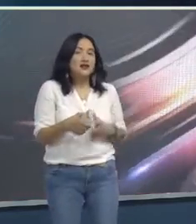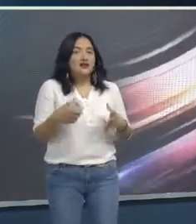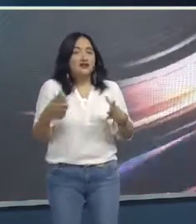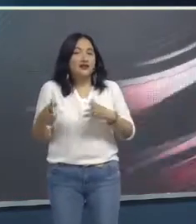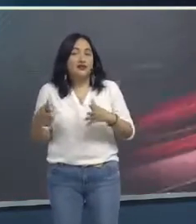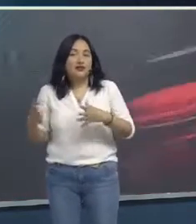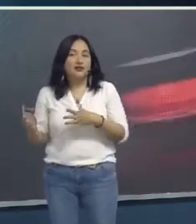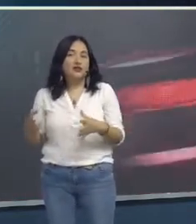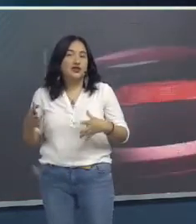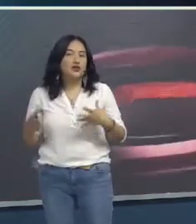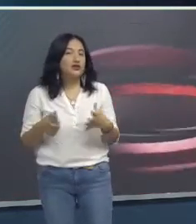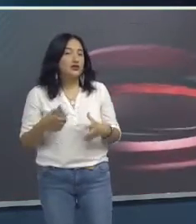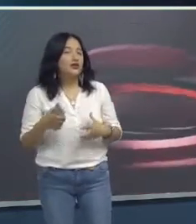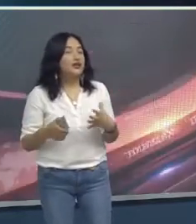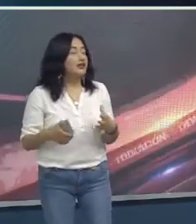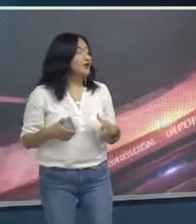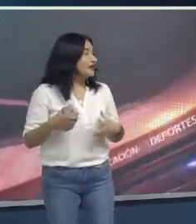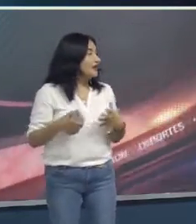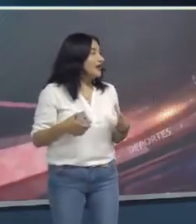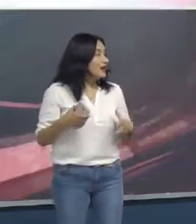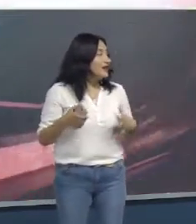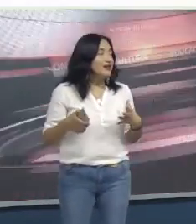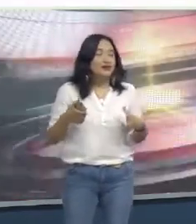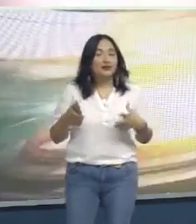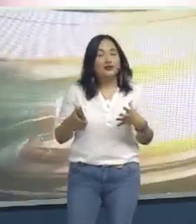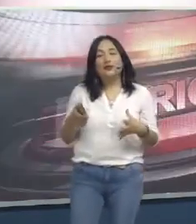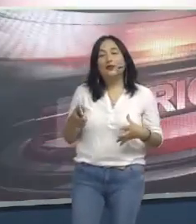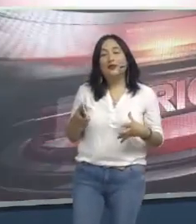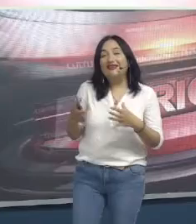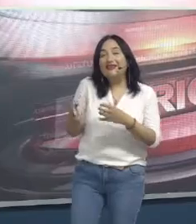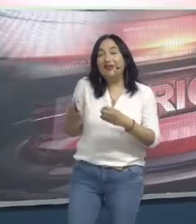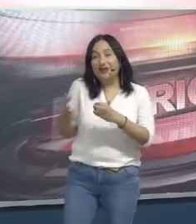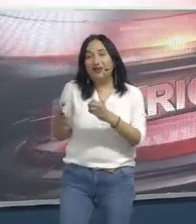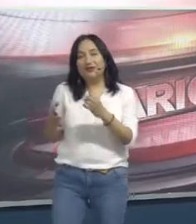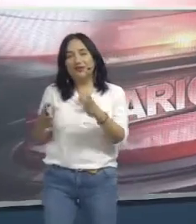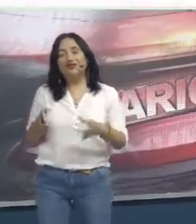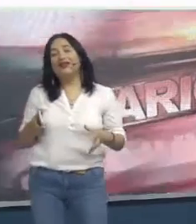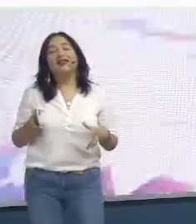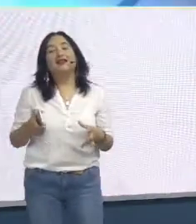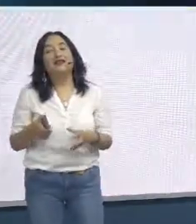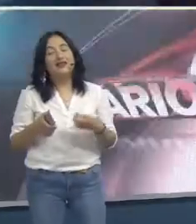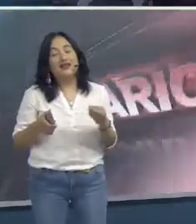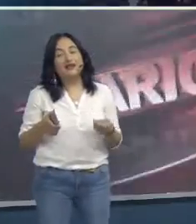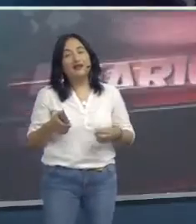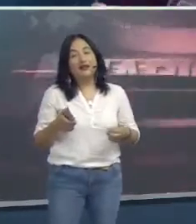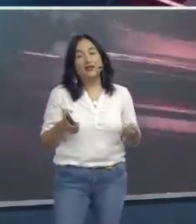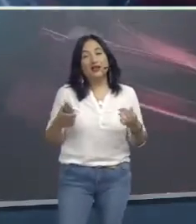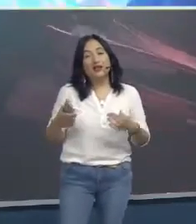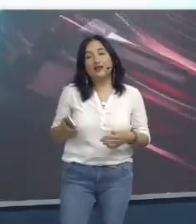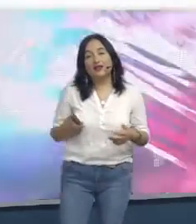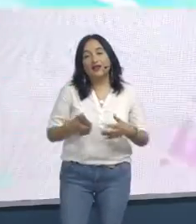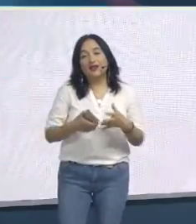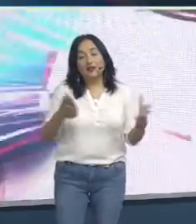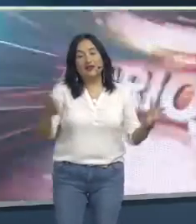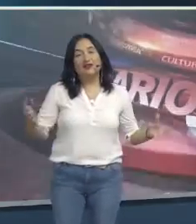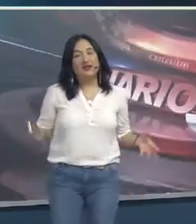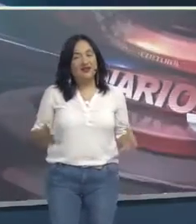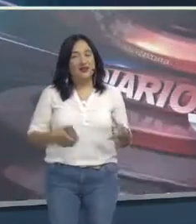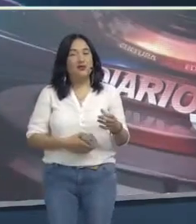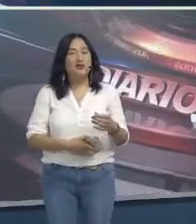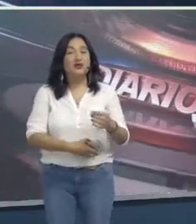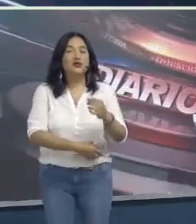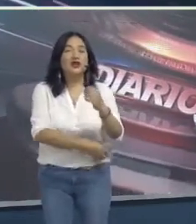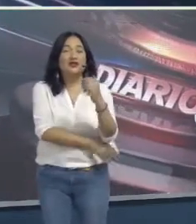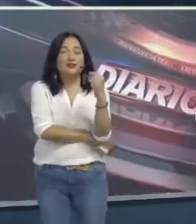conciencia frente a este otro sector donde en realidad esto no ha aprendido, digamos, esta iniciativa de cuidarse y no participar de